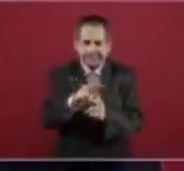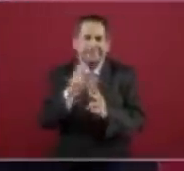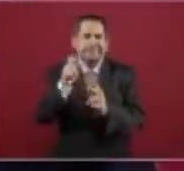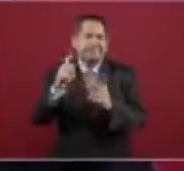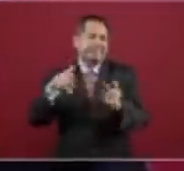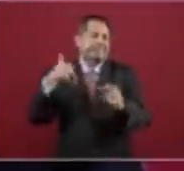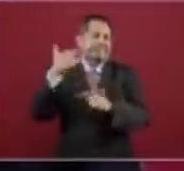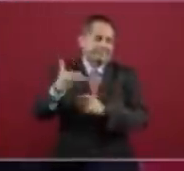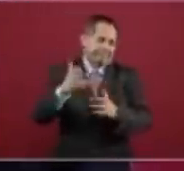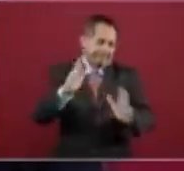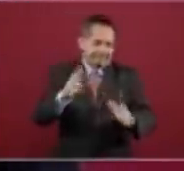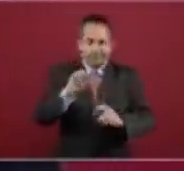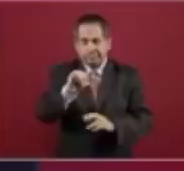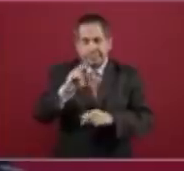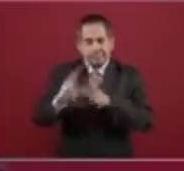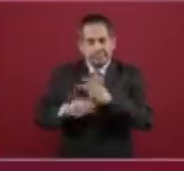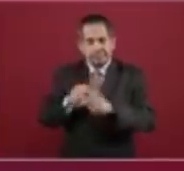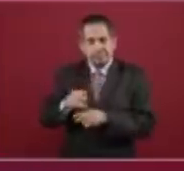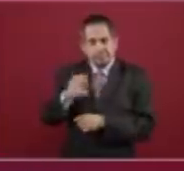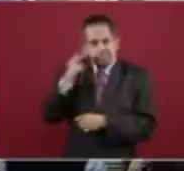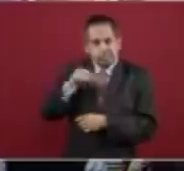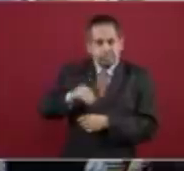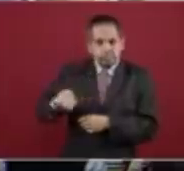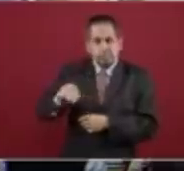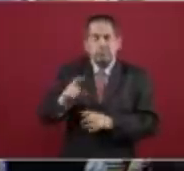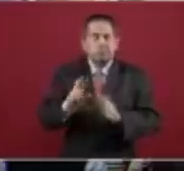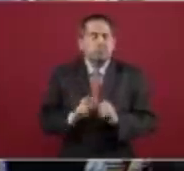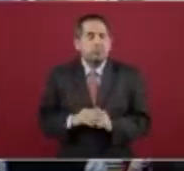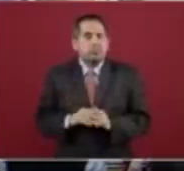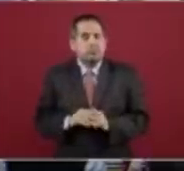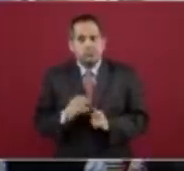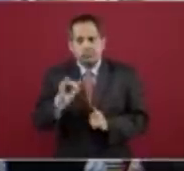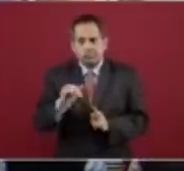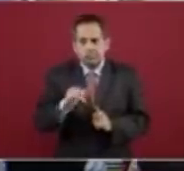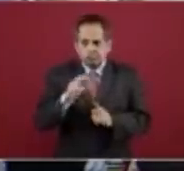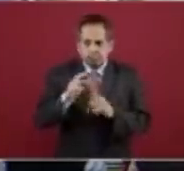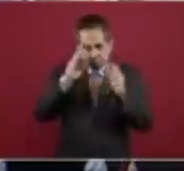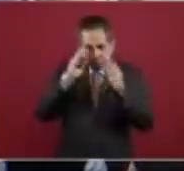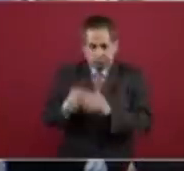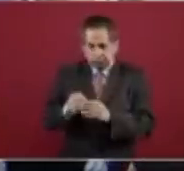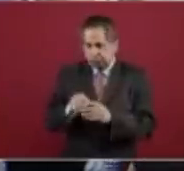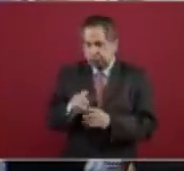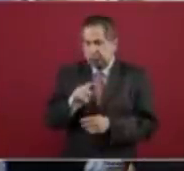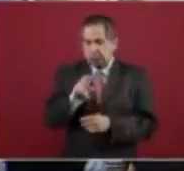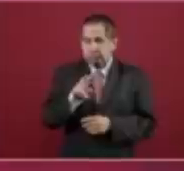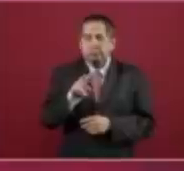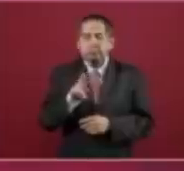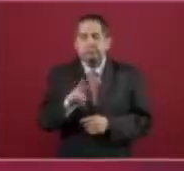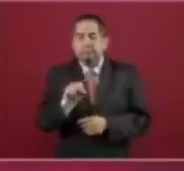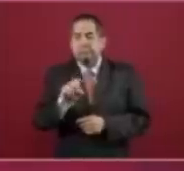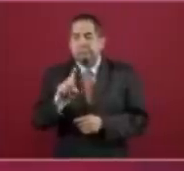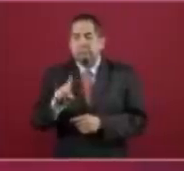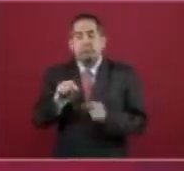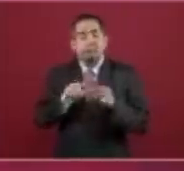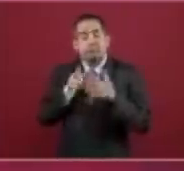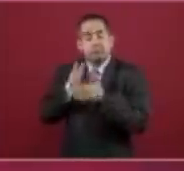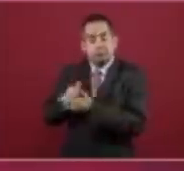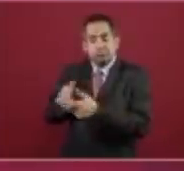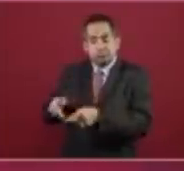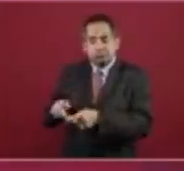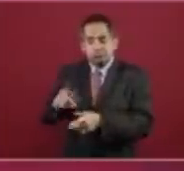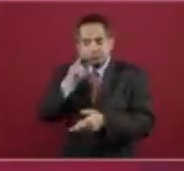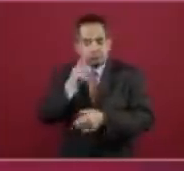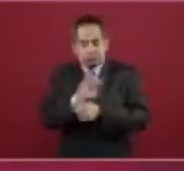Pero sí vamos a estar. Sí, sí. Voy a dedicar un fin de semana y quedé en